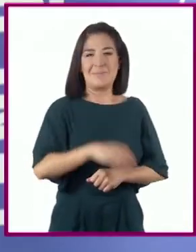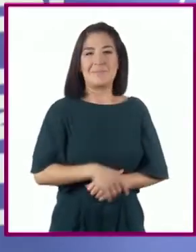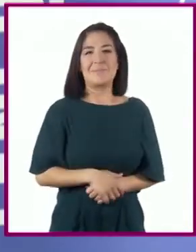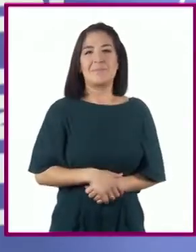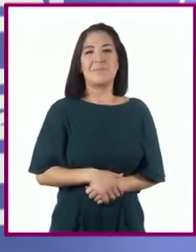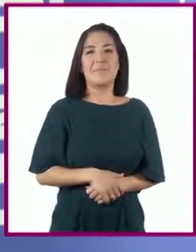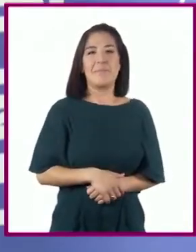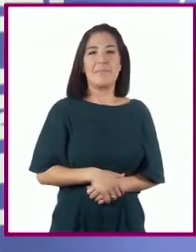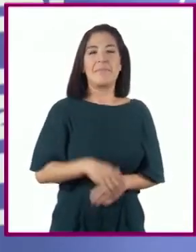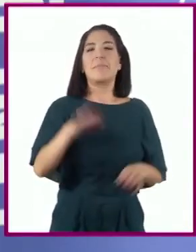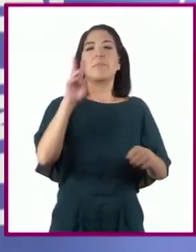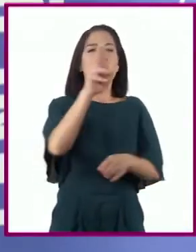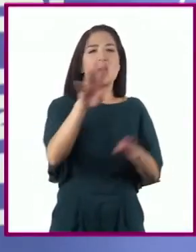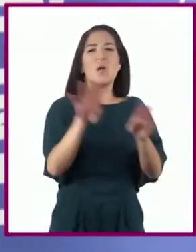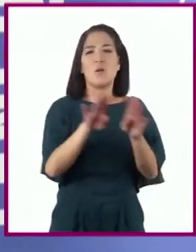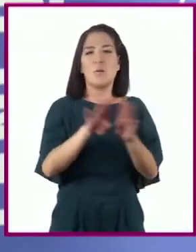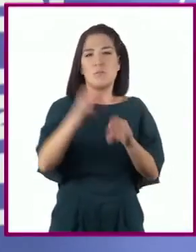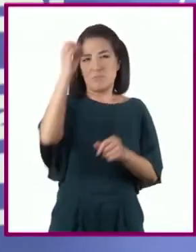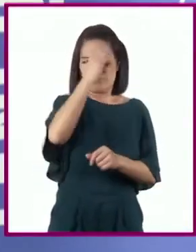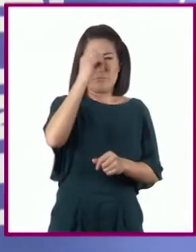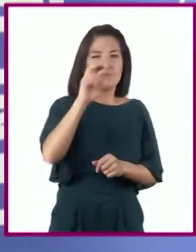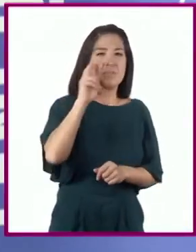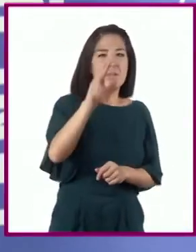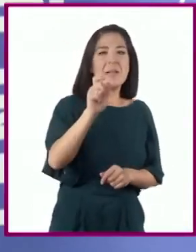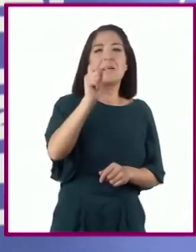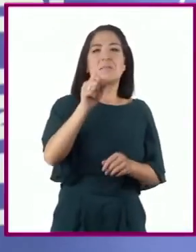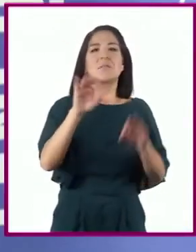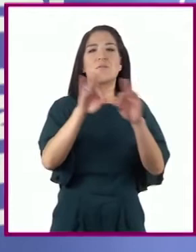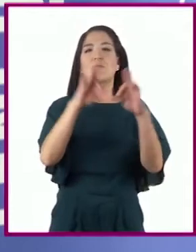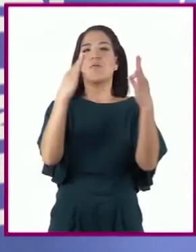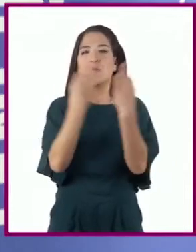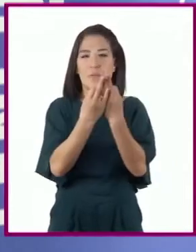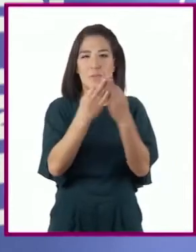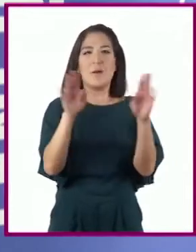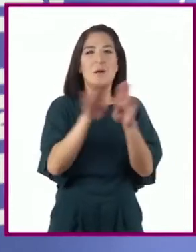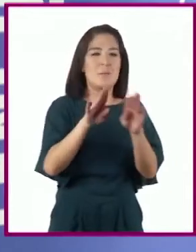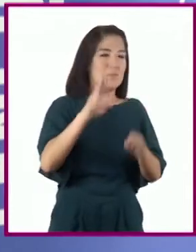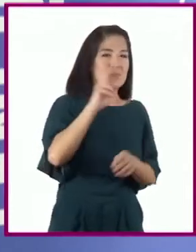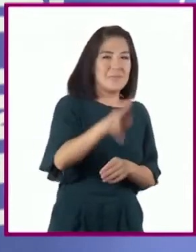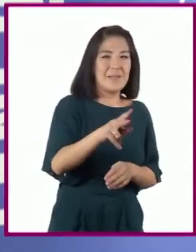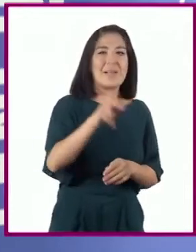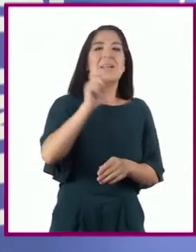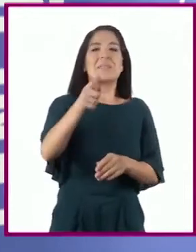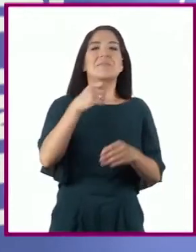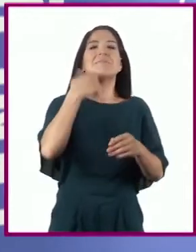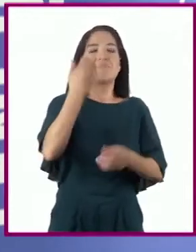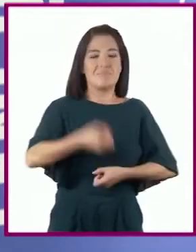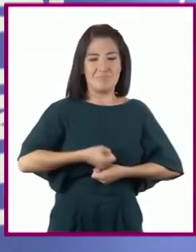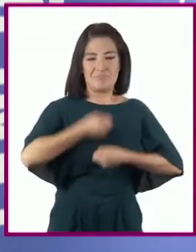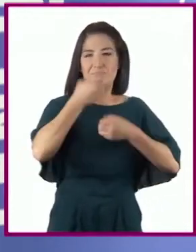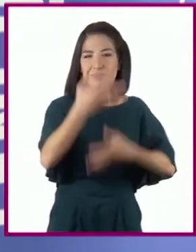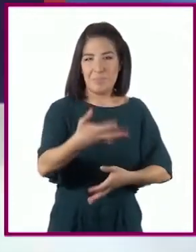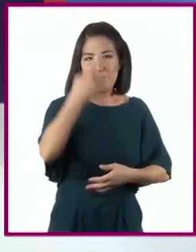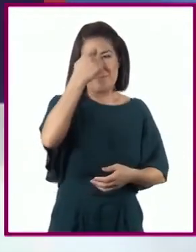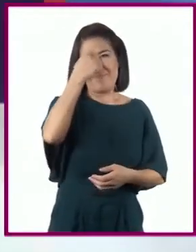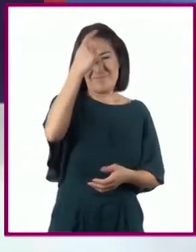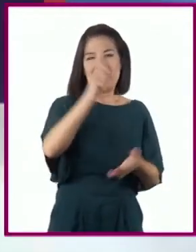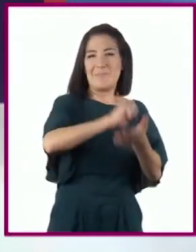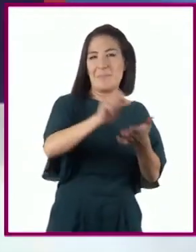El ángulo de observación que decide el autor le da la forma al texto y determina lo que el autor quiere contarle al lector o